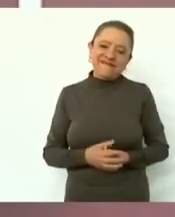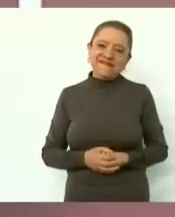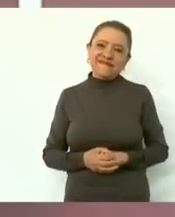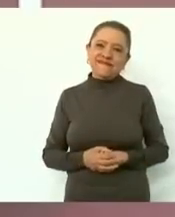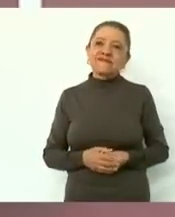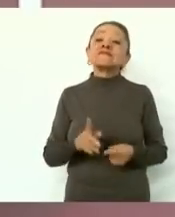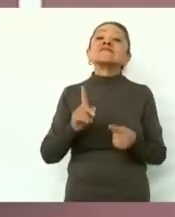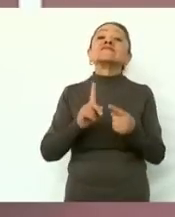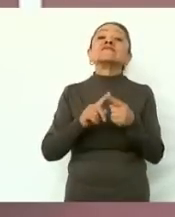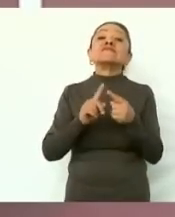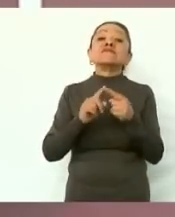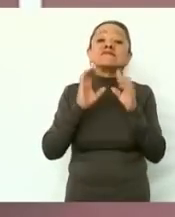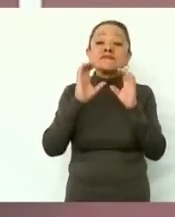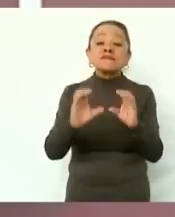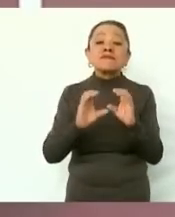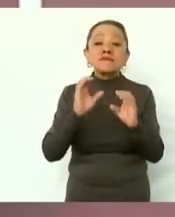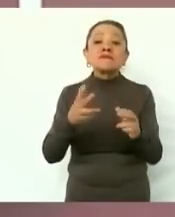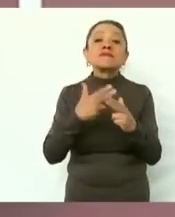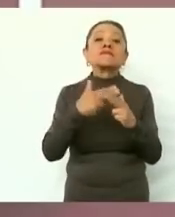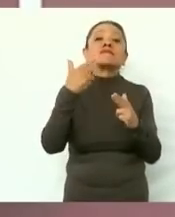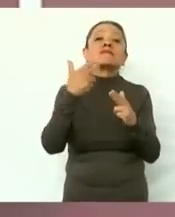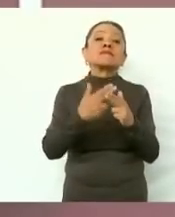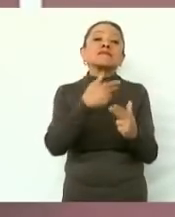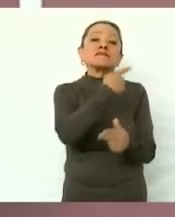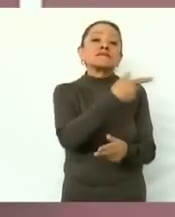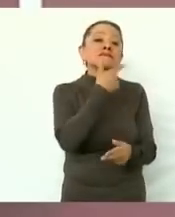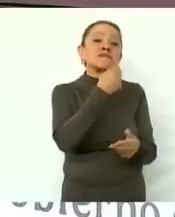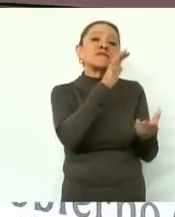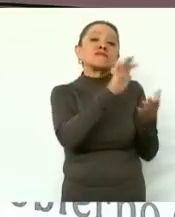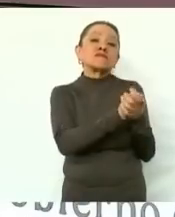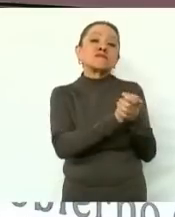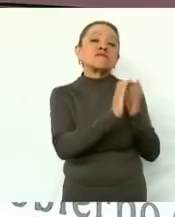¿Quiénes somos las que cuidamos hasta los maridos?